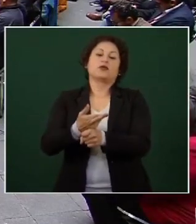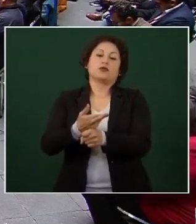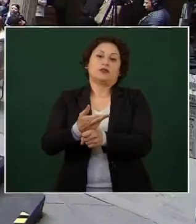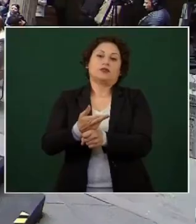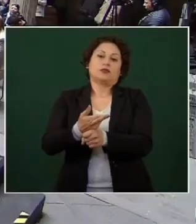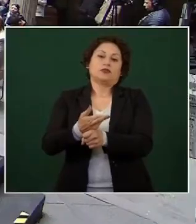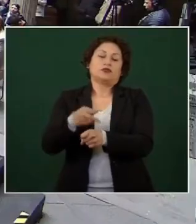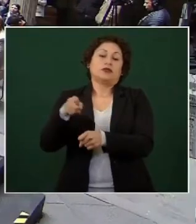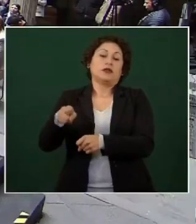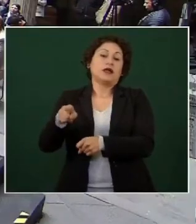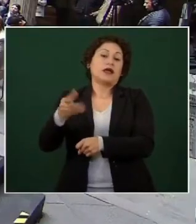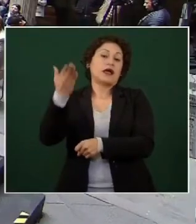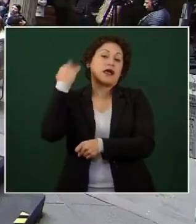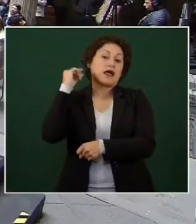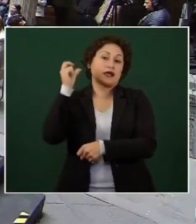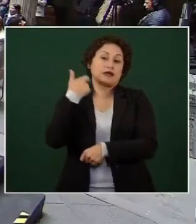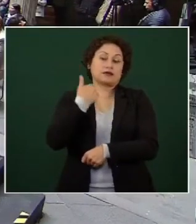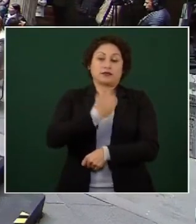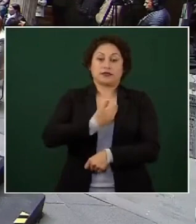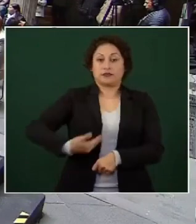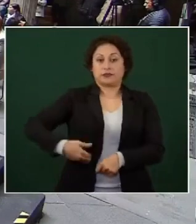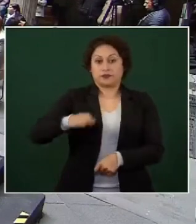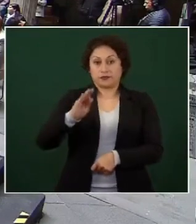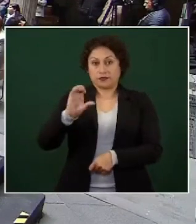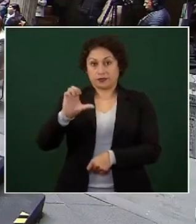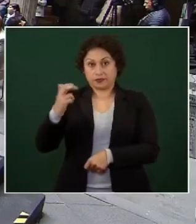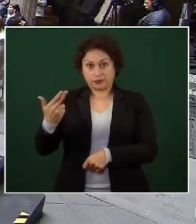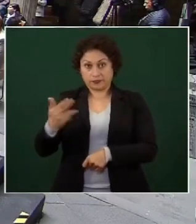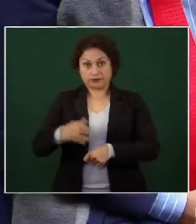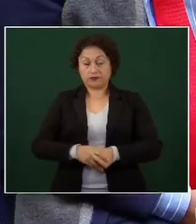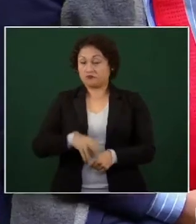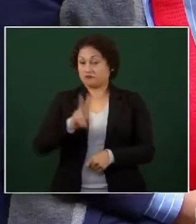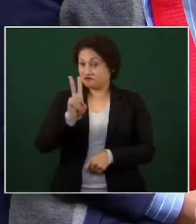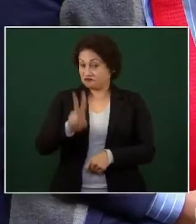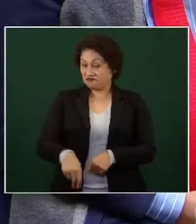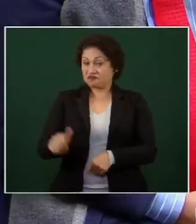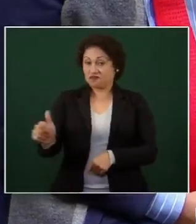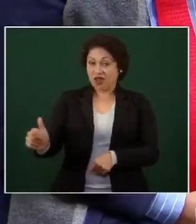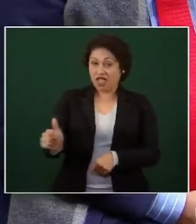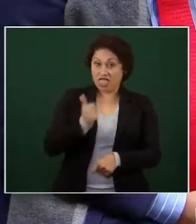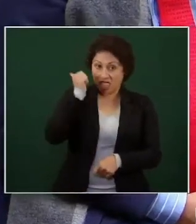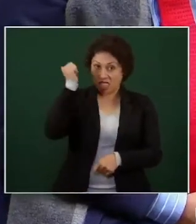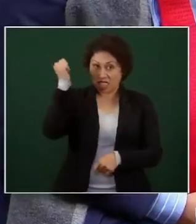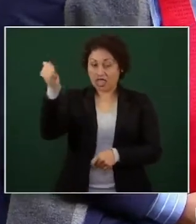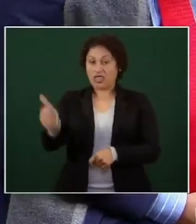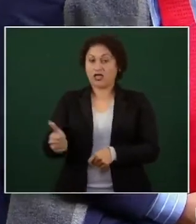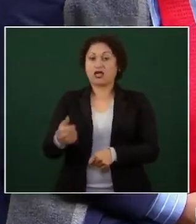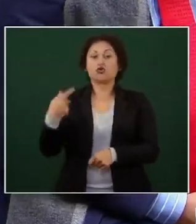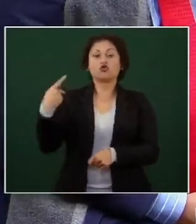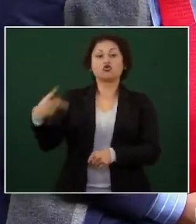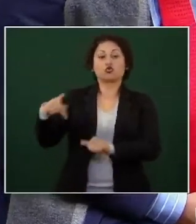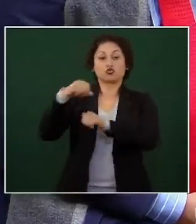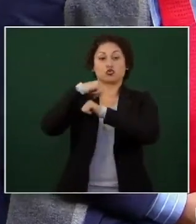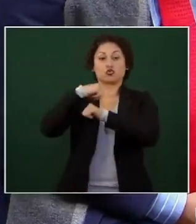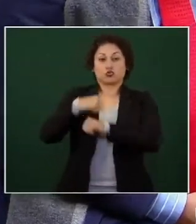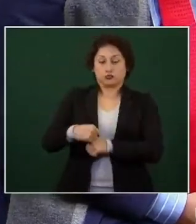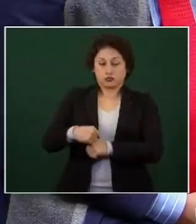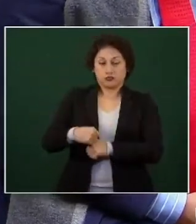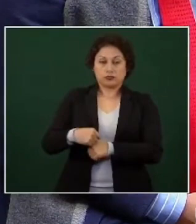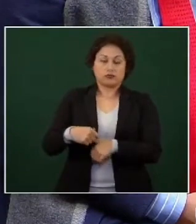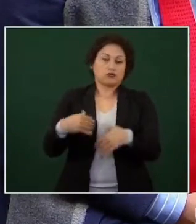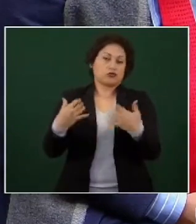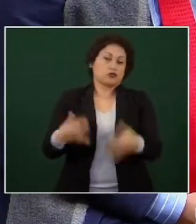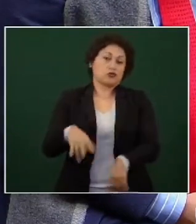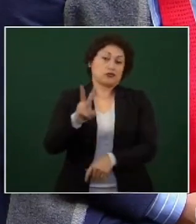y que, pues, abusando del poder, abusando lamentablemente